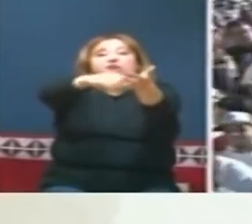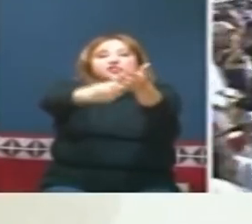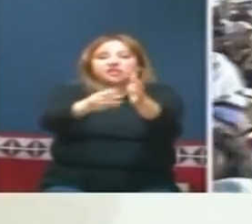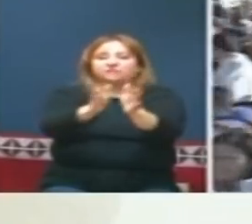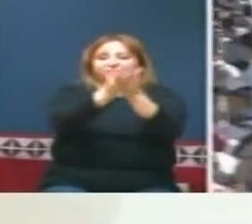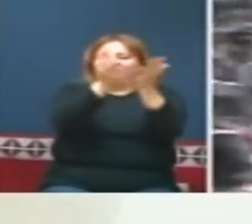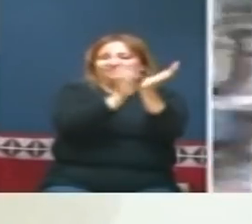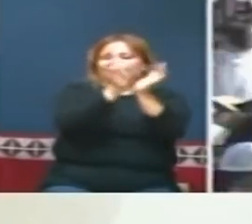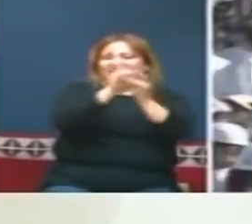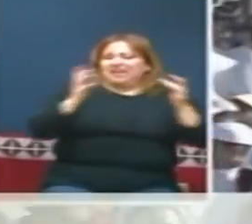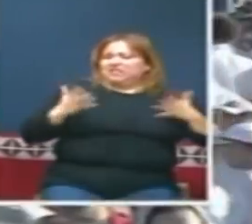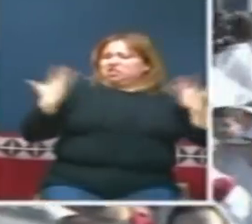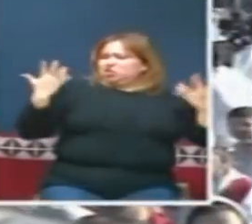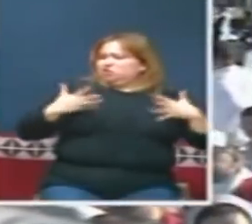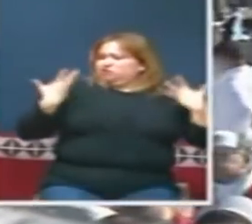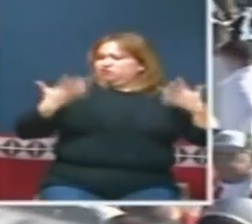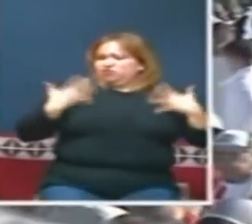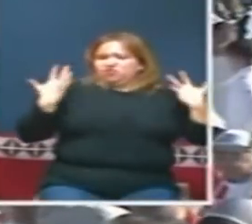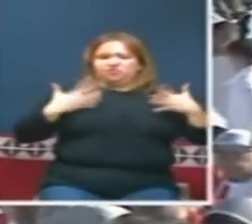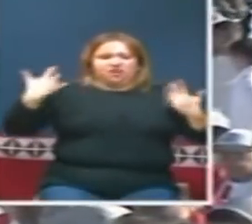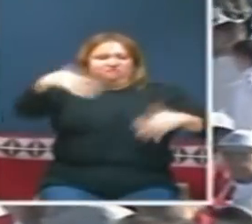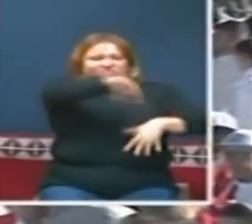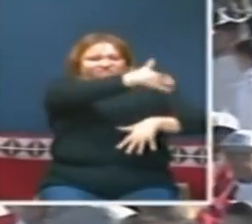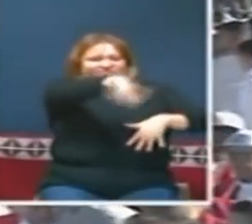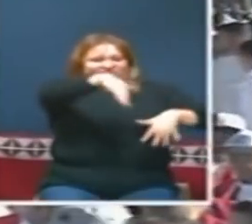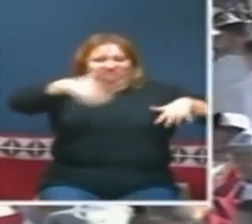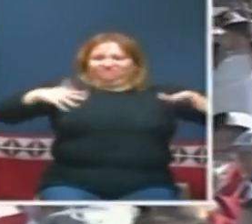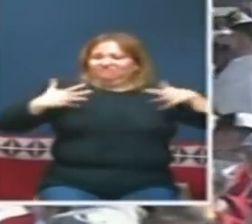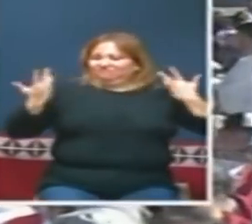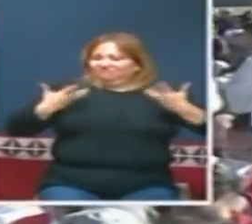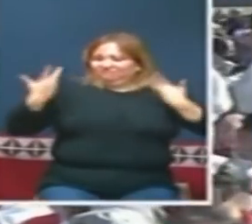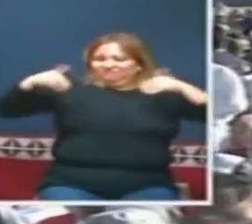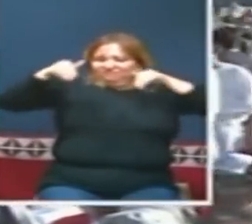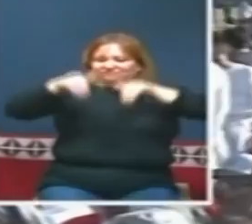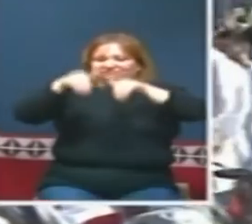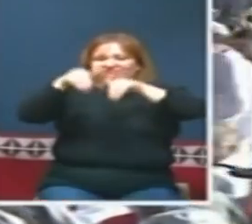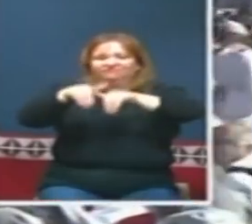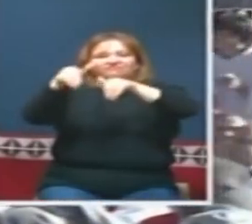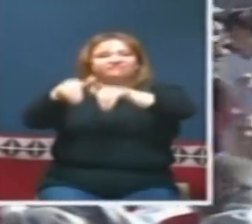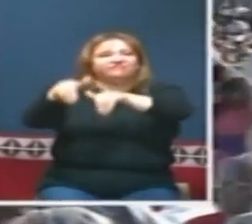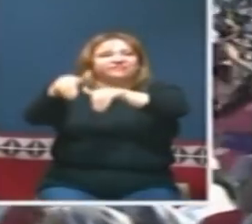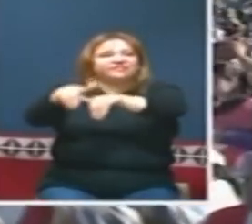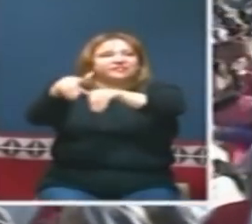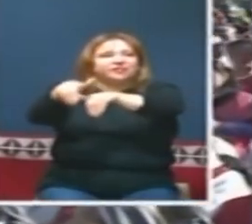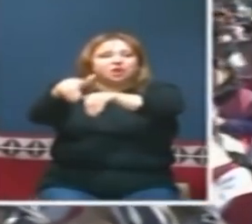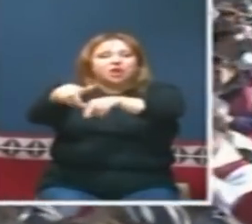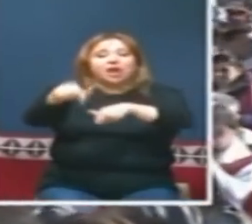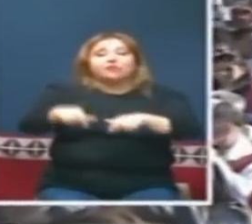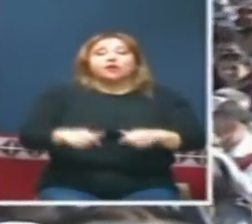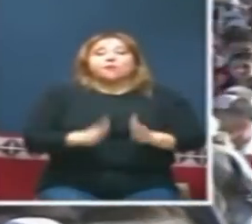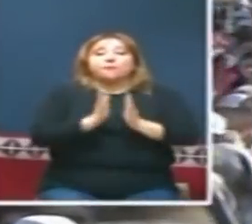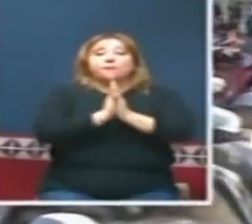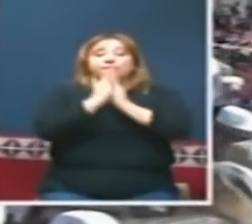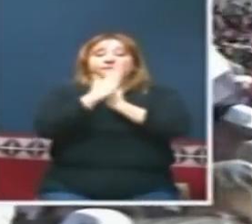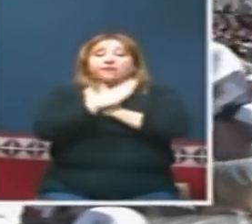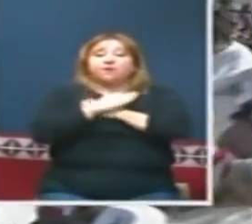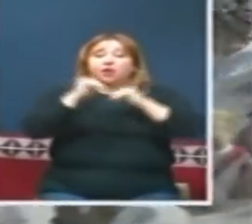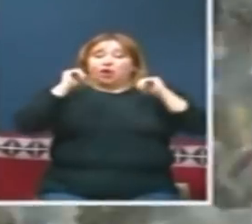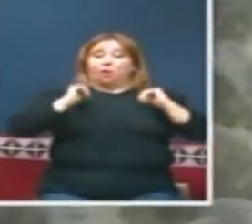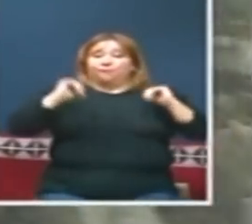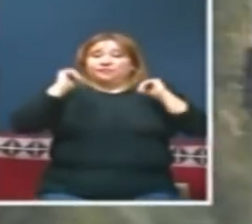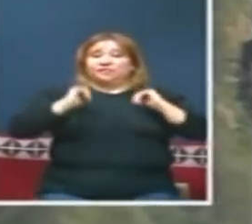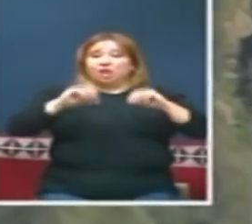Evangelio por todas las calles de nuestra ciudad. De esta manera, tomando ubicación, vamos